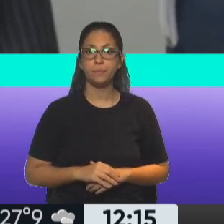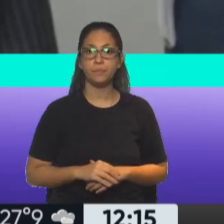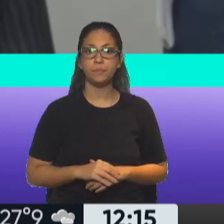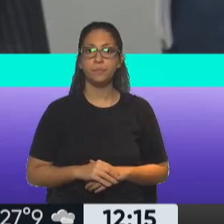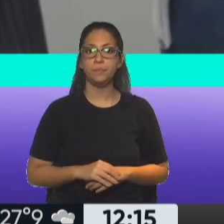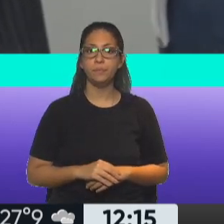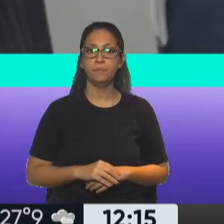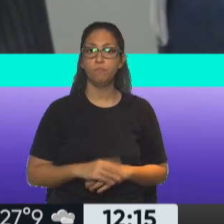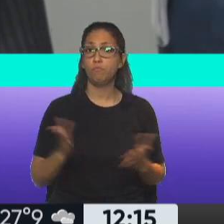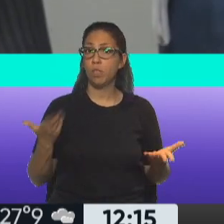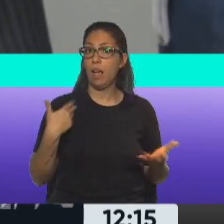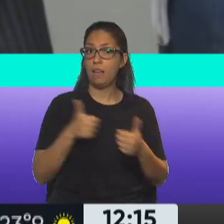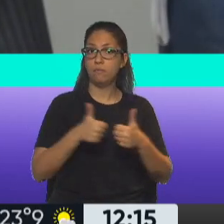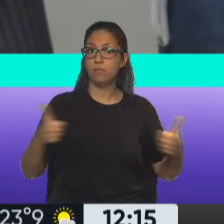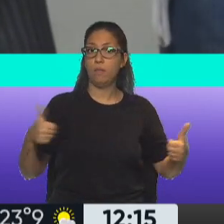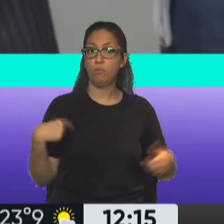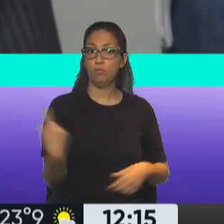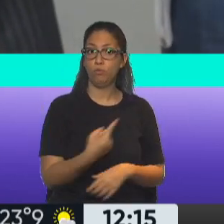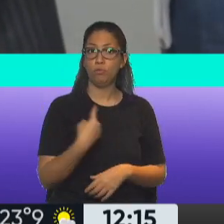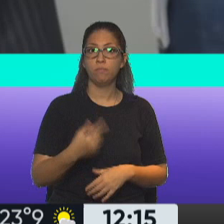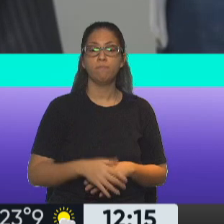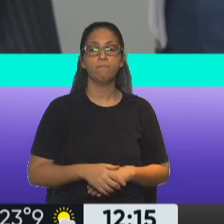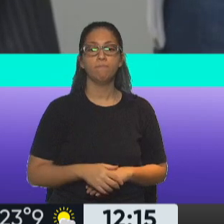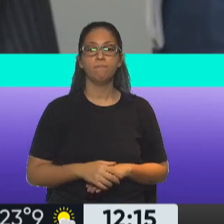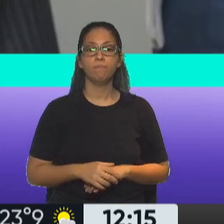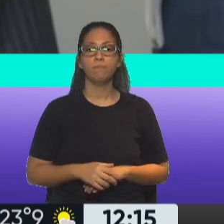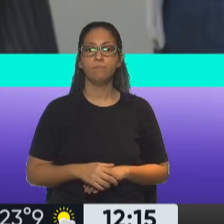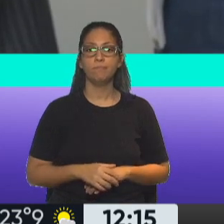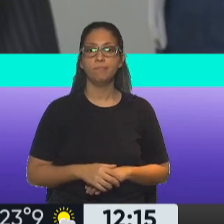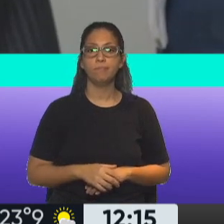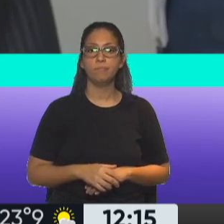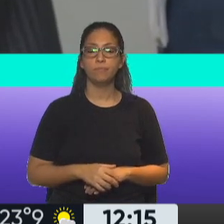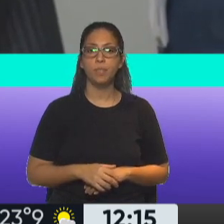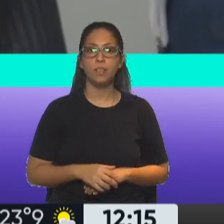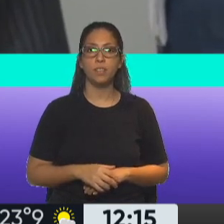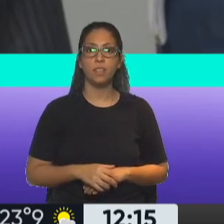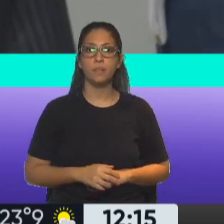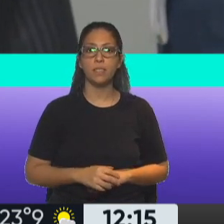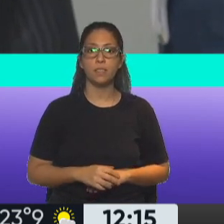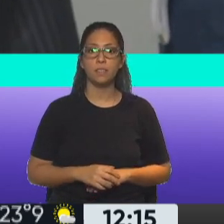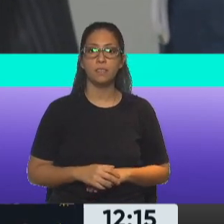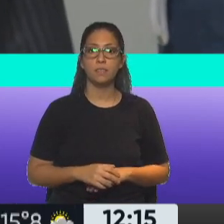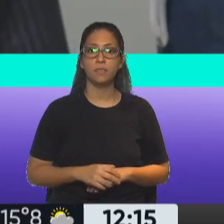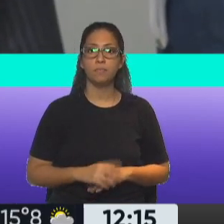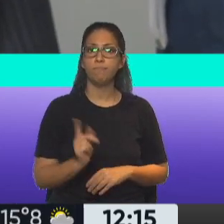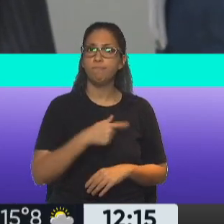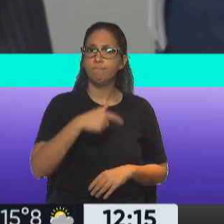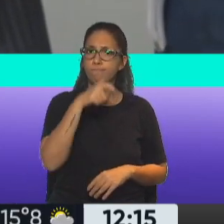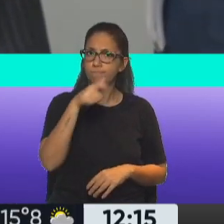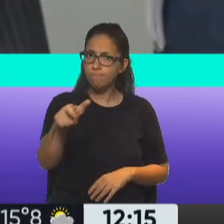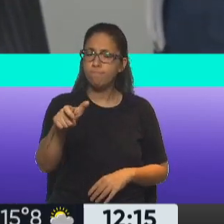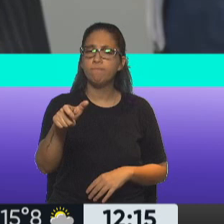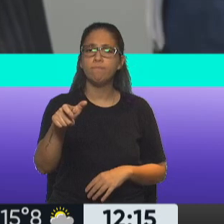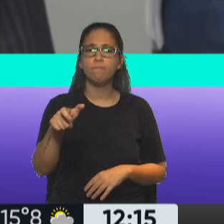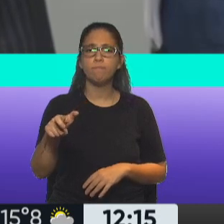bueno, acá nos tiene en esta respuesta política a un